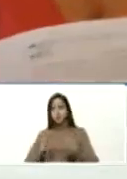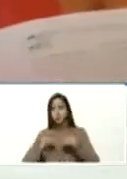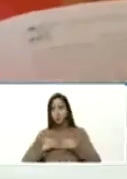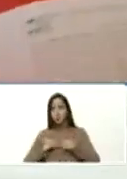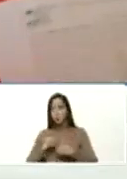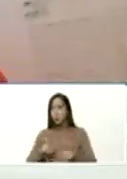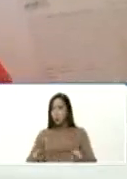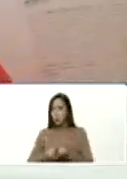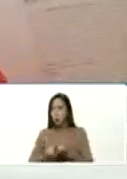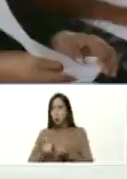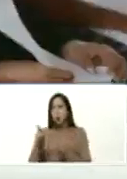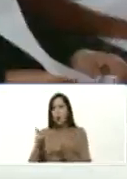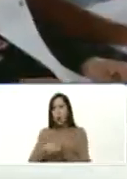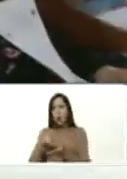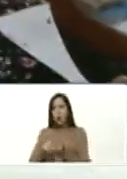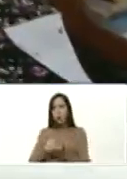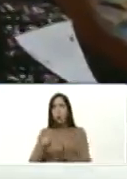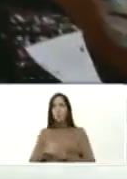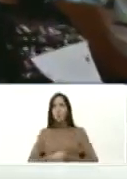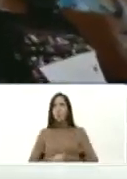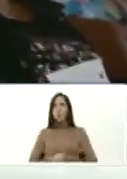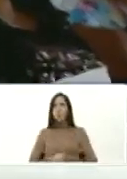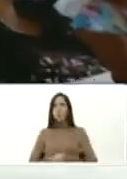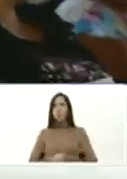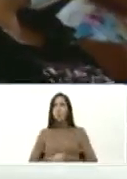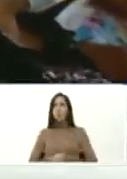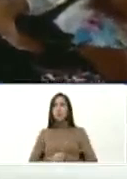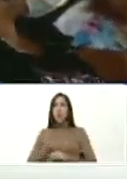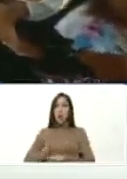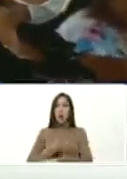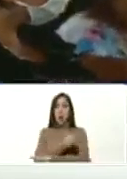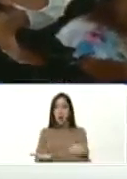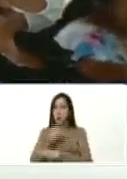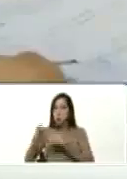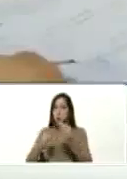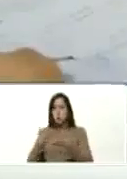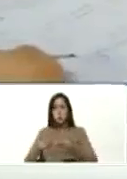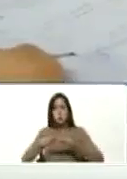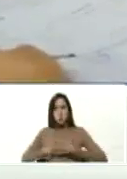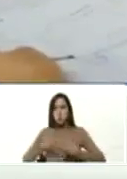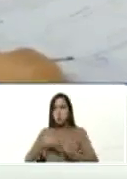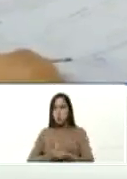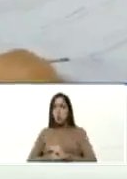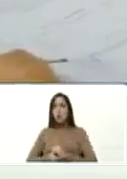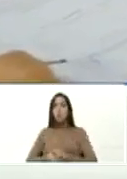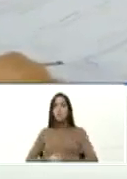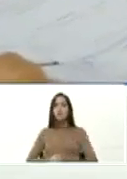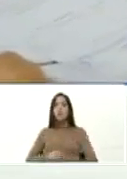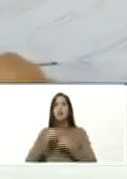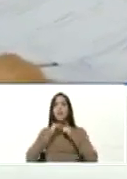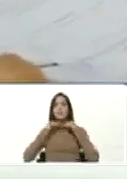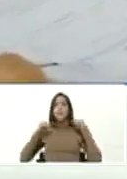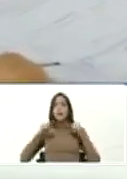Yo recibí aquí un regalo en estos días muy hermoso, del padre Numa Molina.